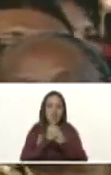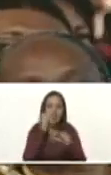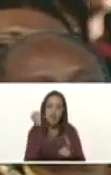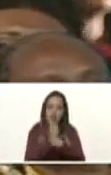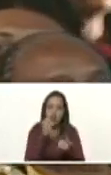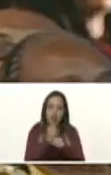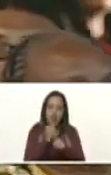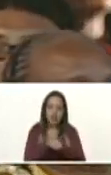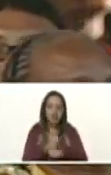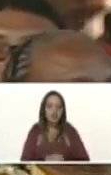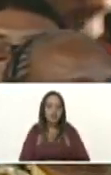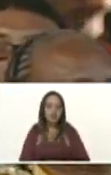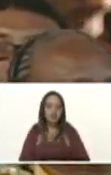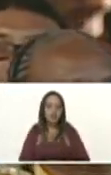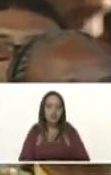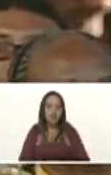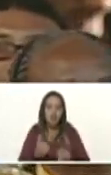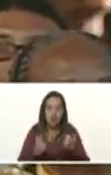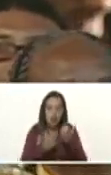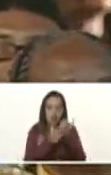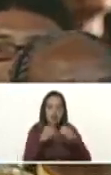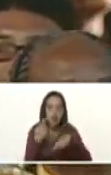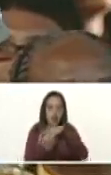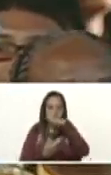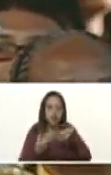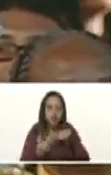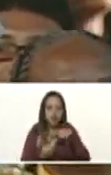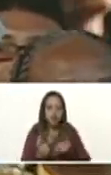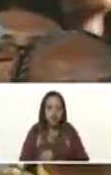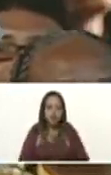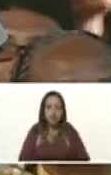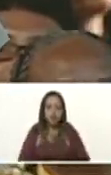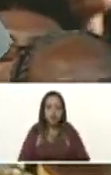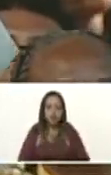y trabajadoras en solidaridad con la revolución.